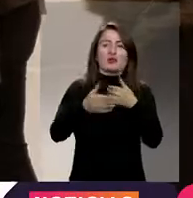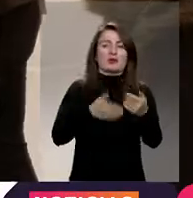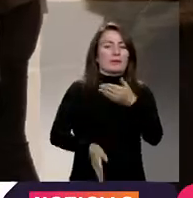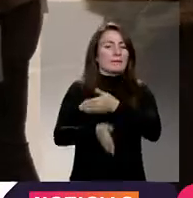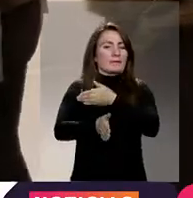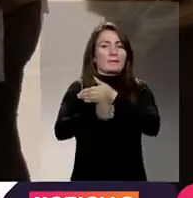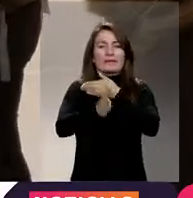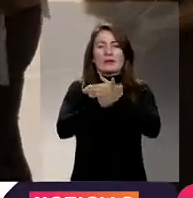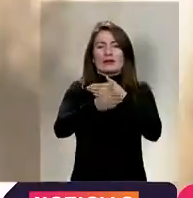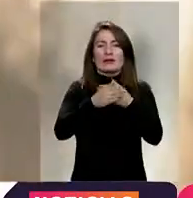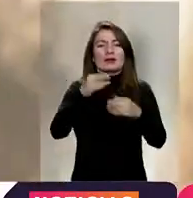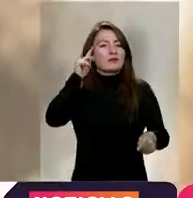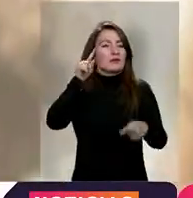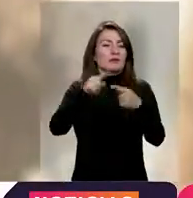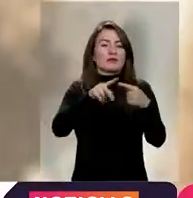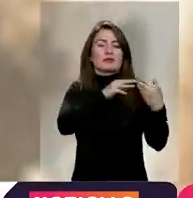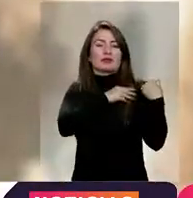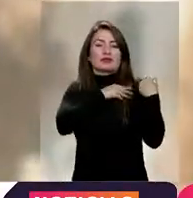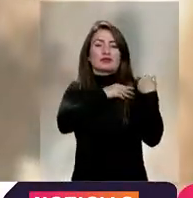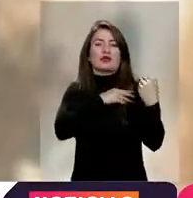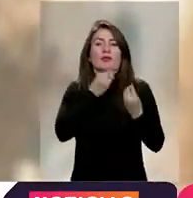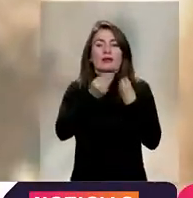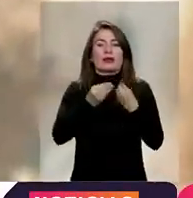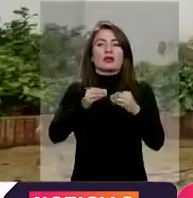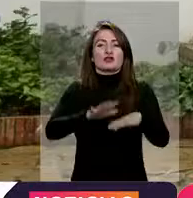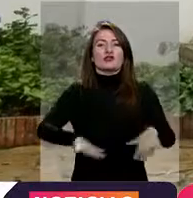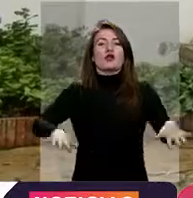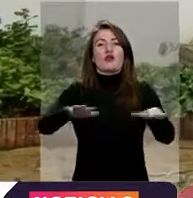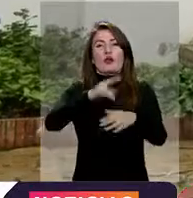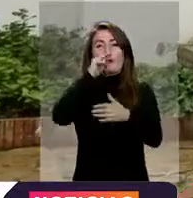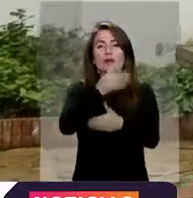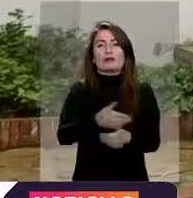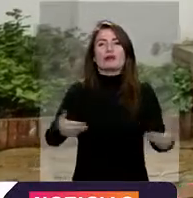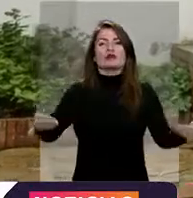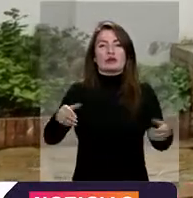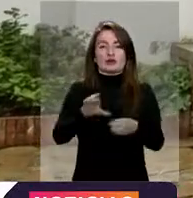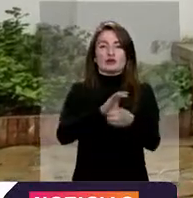se ha mantenido viva su misión de ser el lugar por excelencia de los niños y niñas de la ciudad.